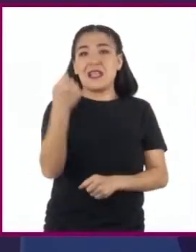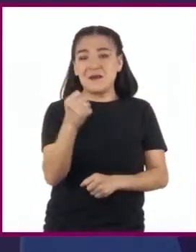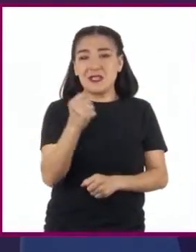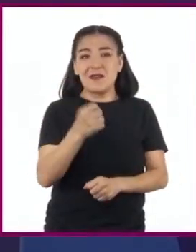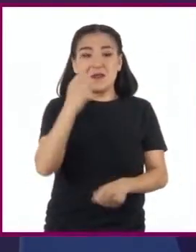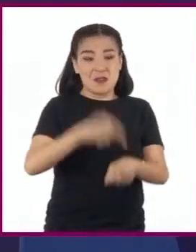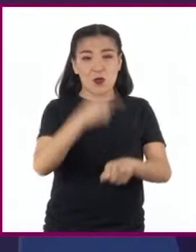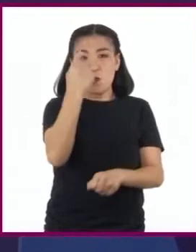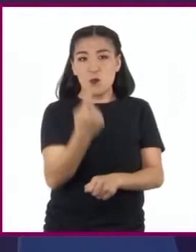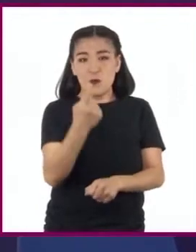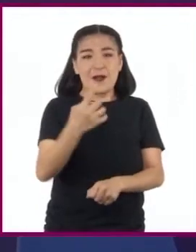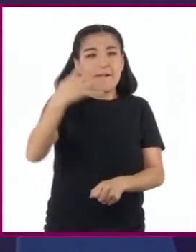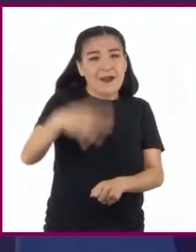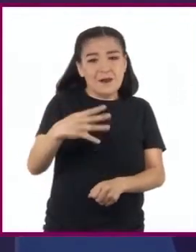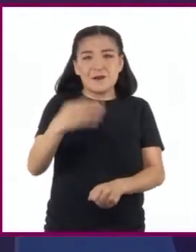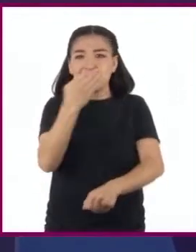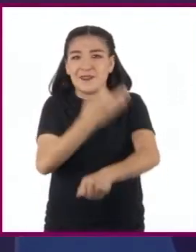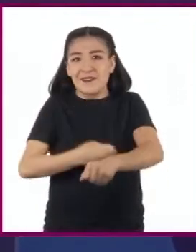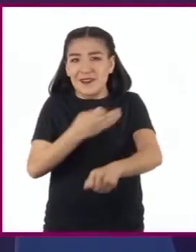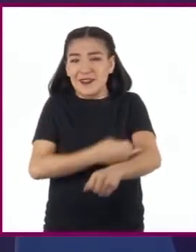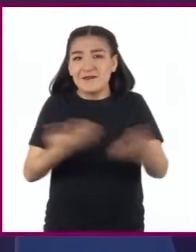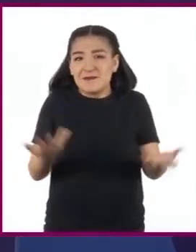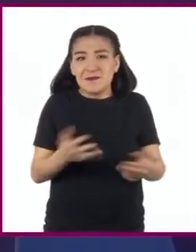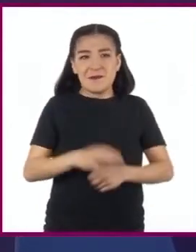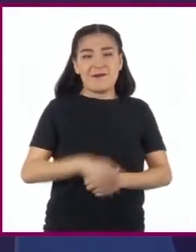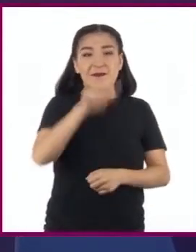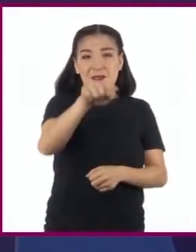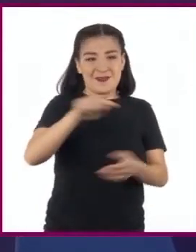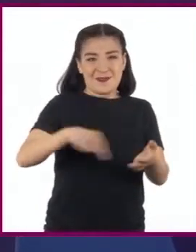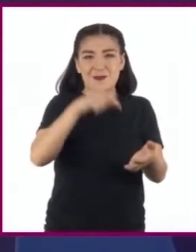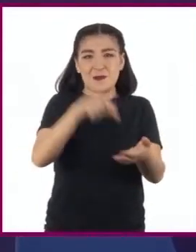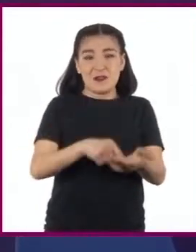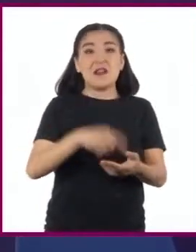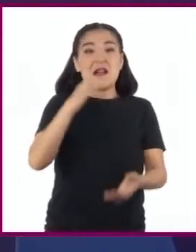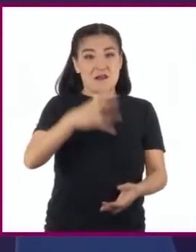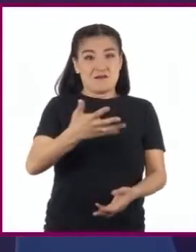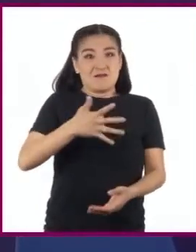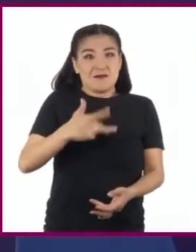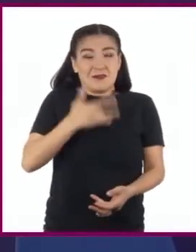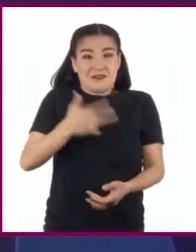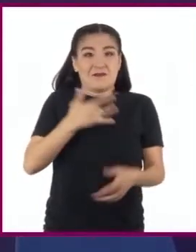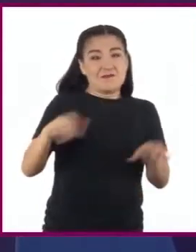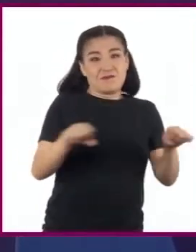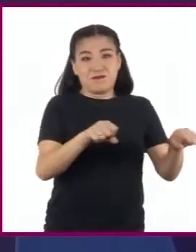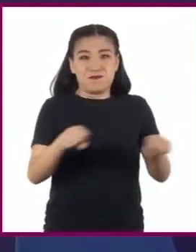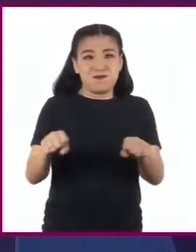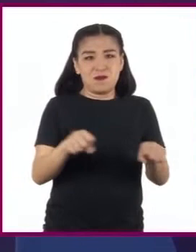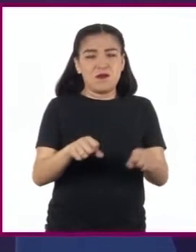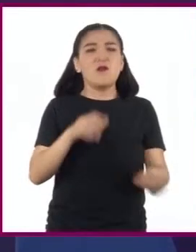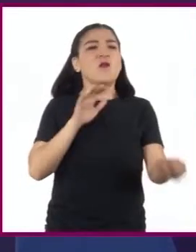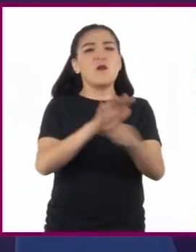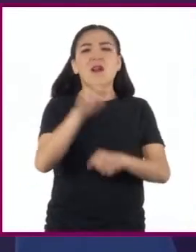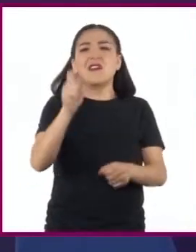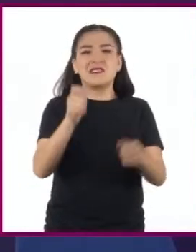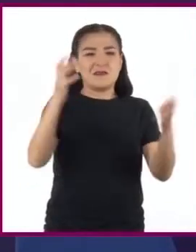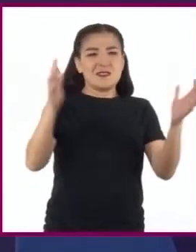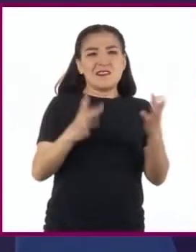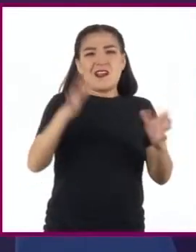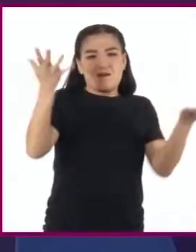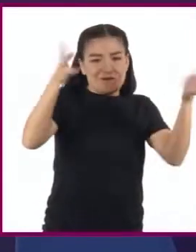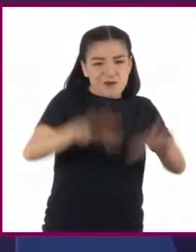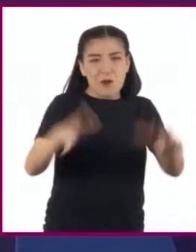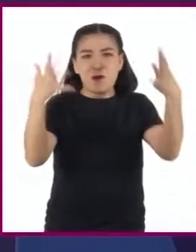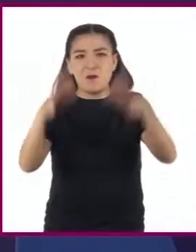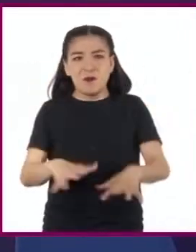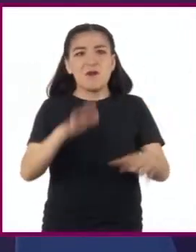la 1:14 de la tarde? ¿En su comunidad se percibió el sismo? ¿Qué desastres naturales ocurrieron cerca